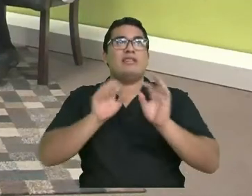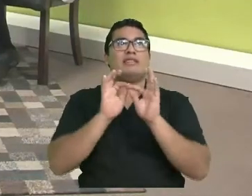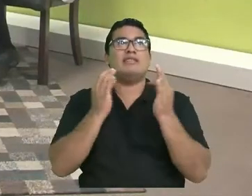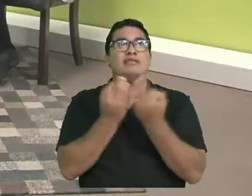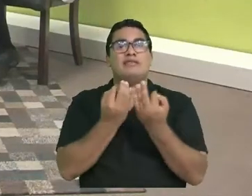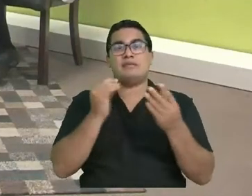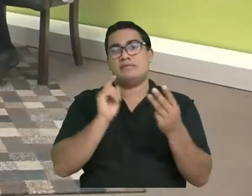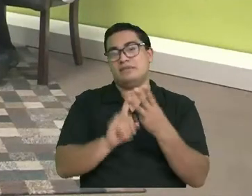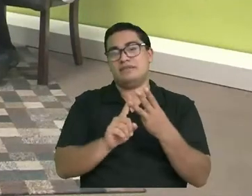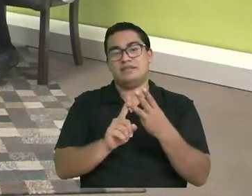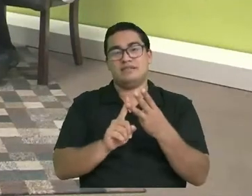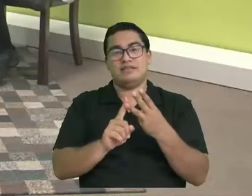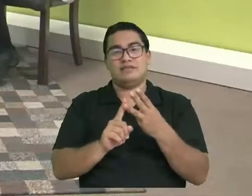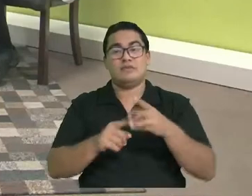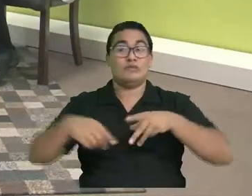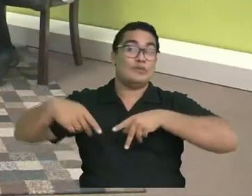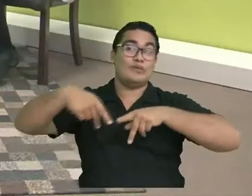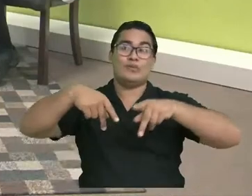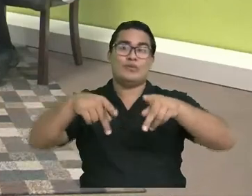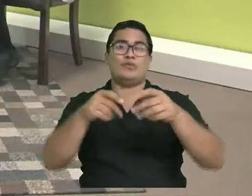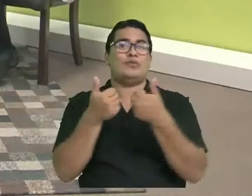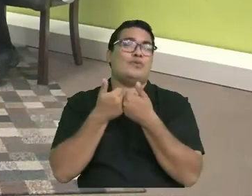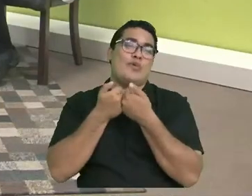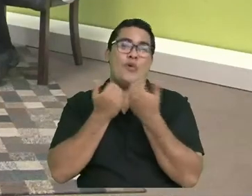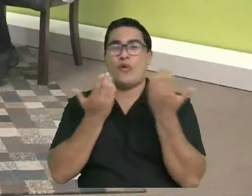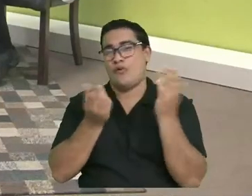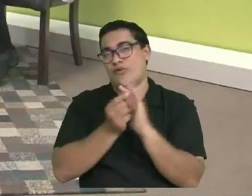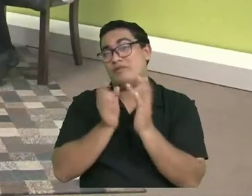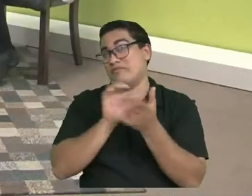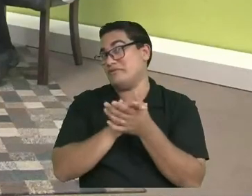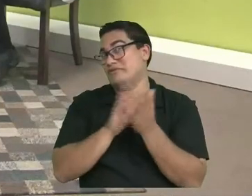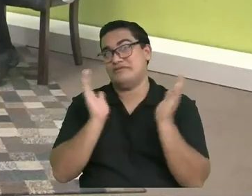familia, una salida romántica con el esposo,